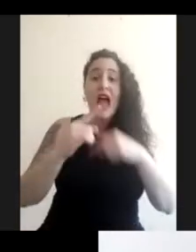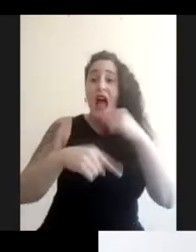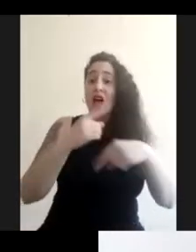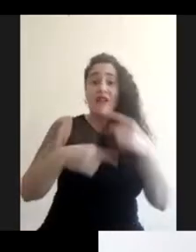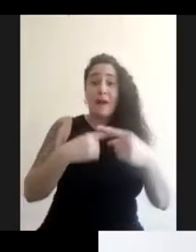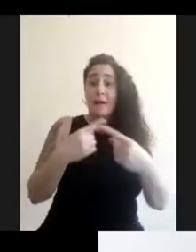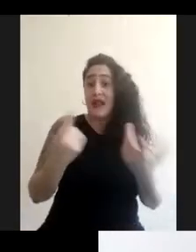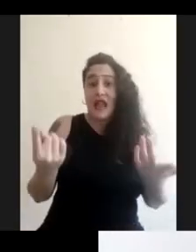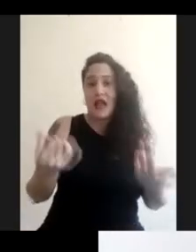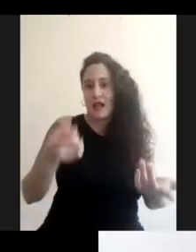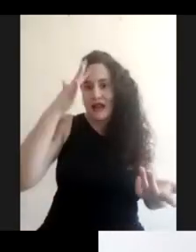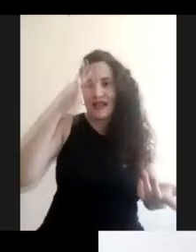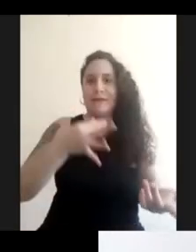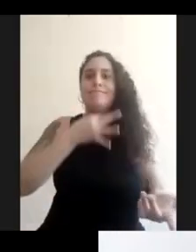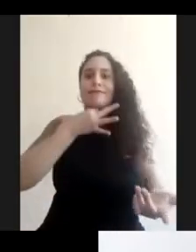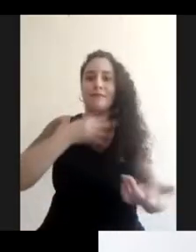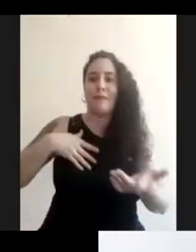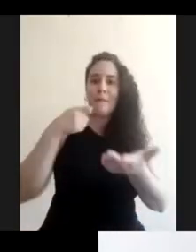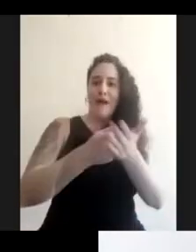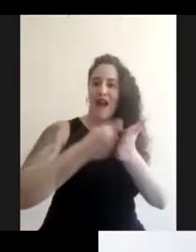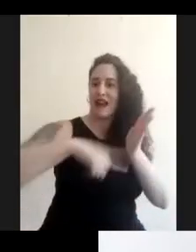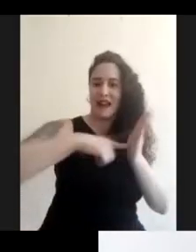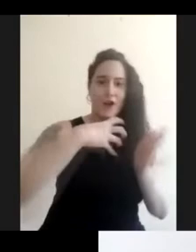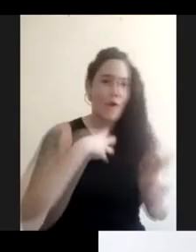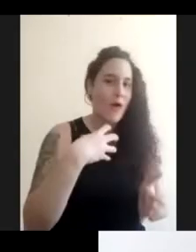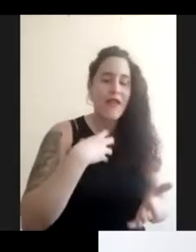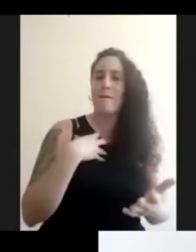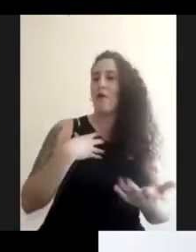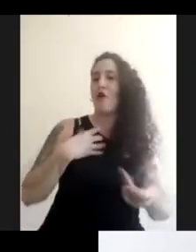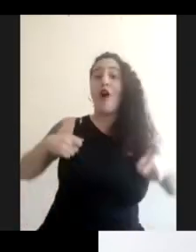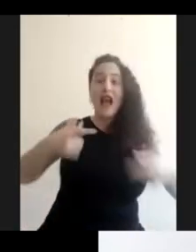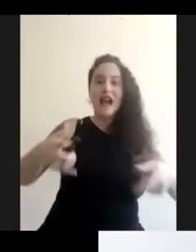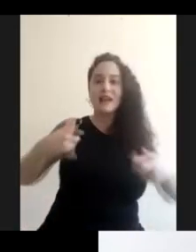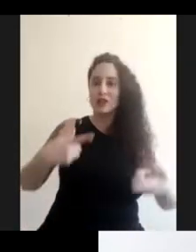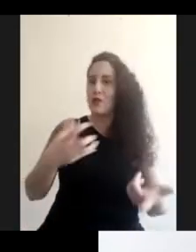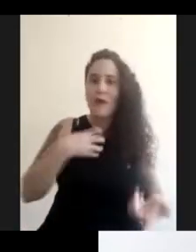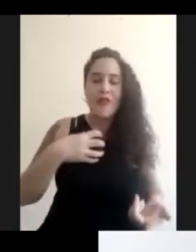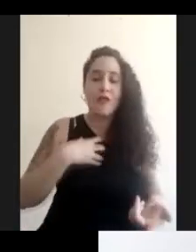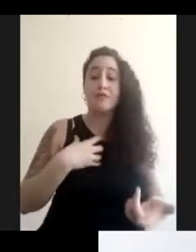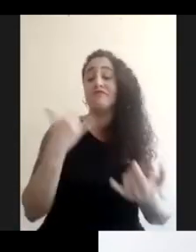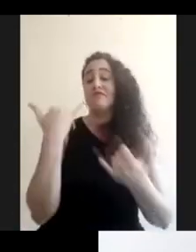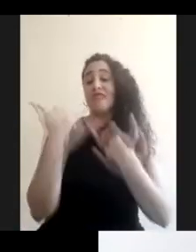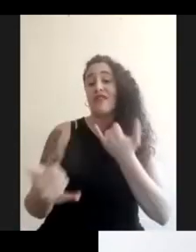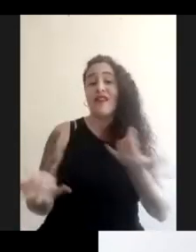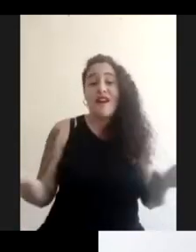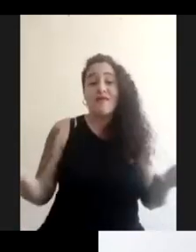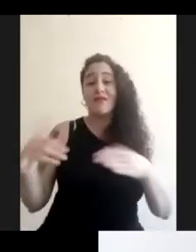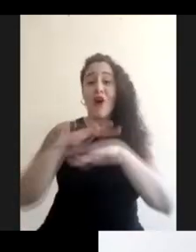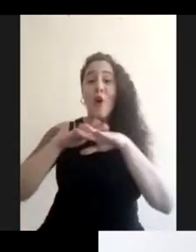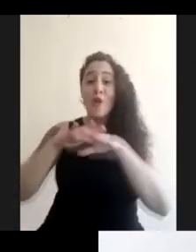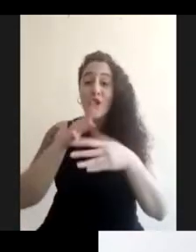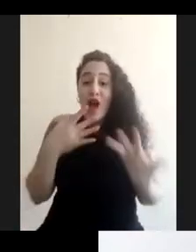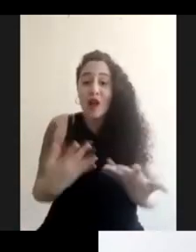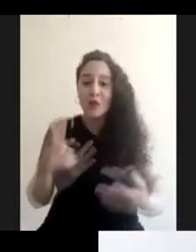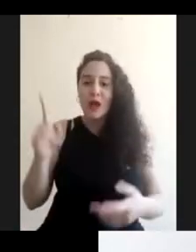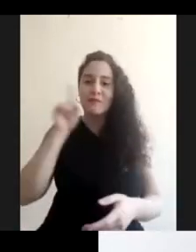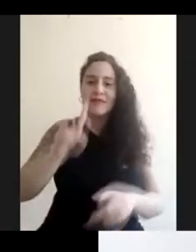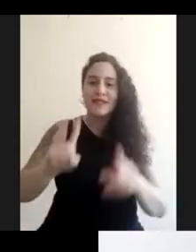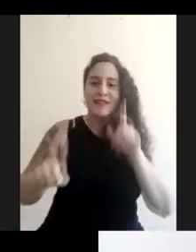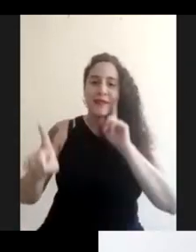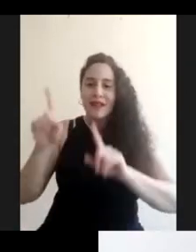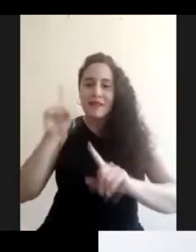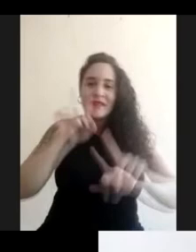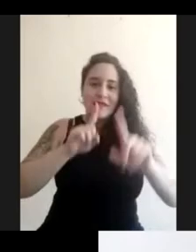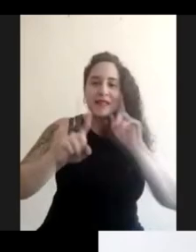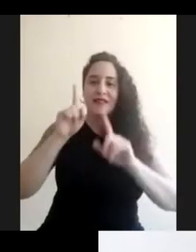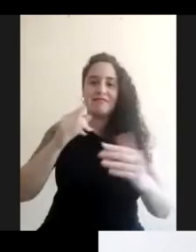alquiler, no podemos hacer frente a los gastos cotidianos y vemos mentiras por parte del actual gobierno, encabezado por el señor